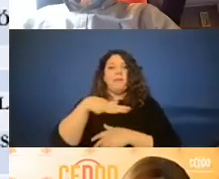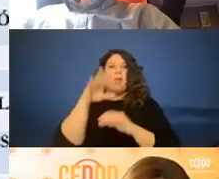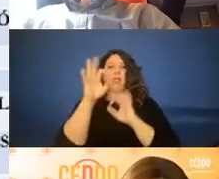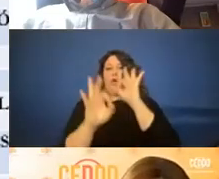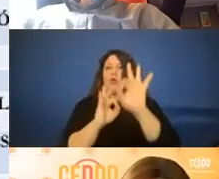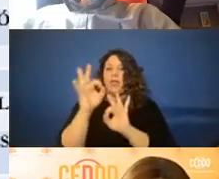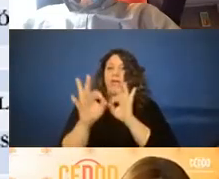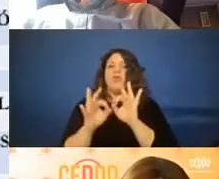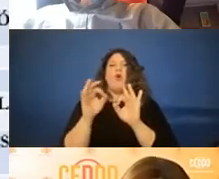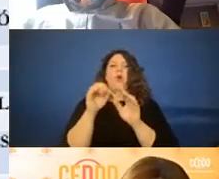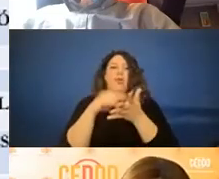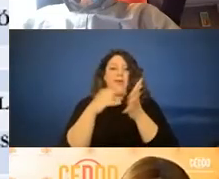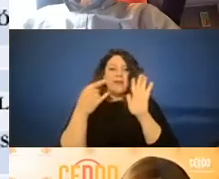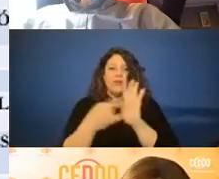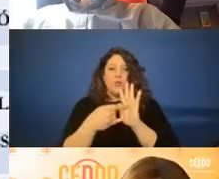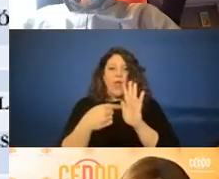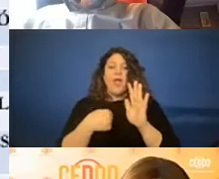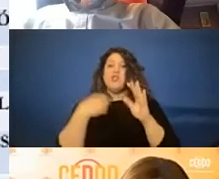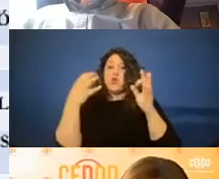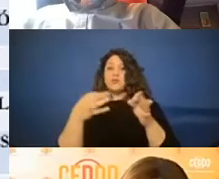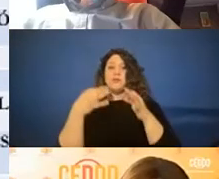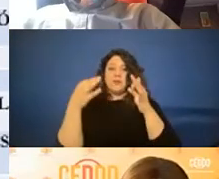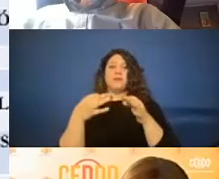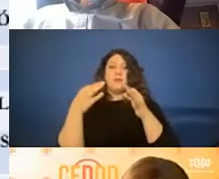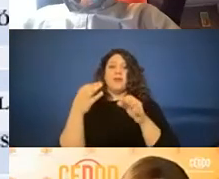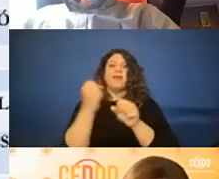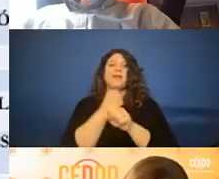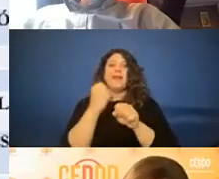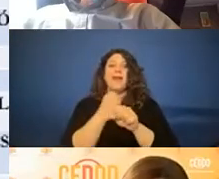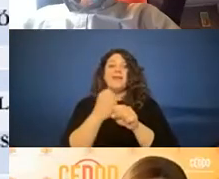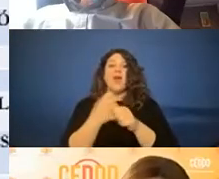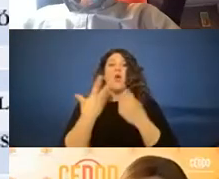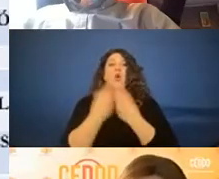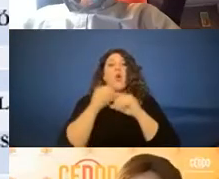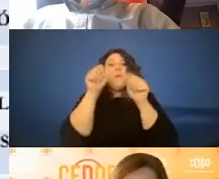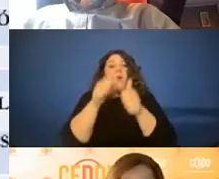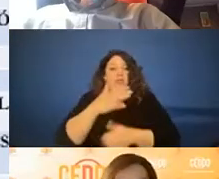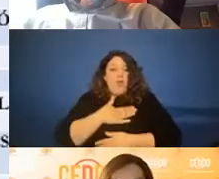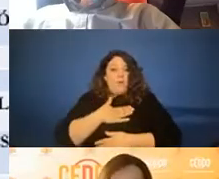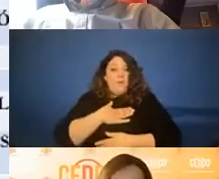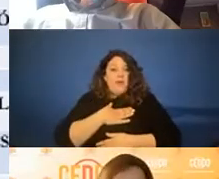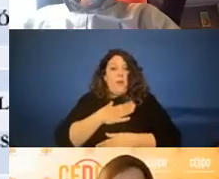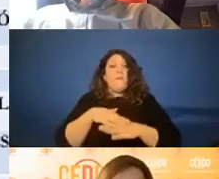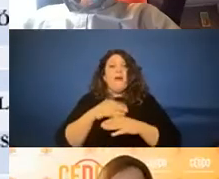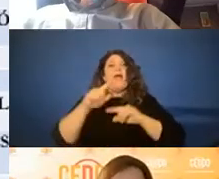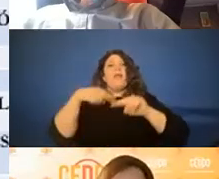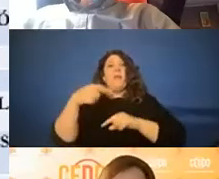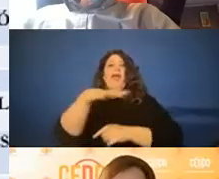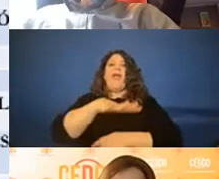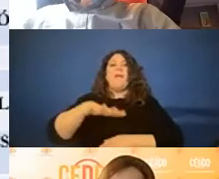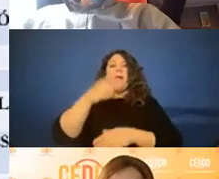la arquitectura, yo siempre trabajo con mi modelo para diseñar espacios